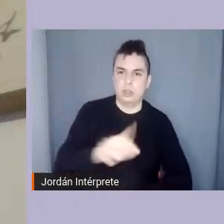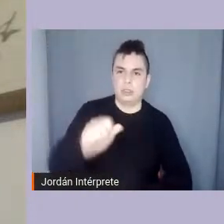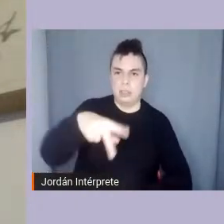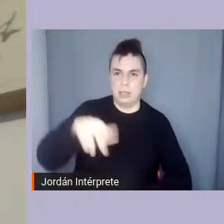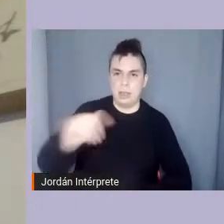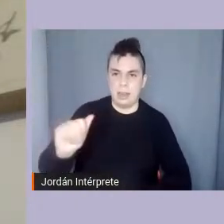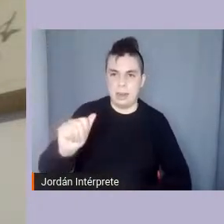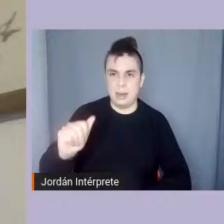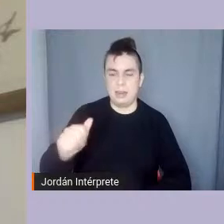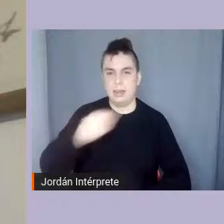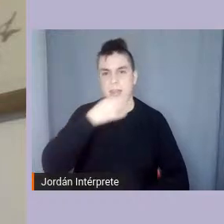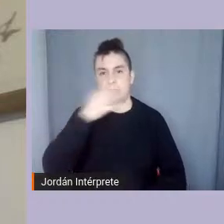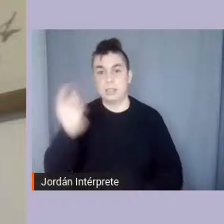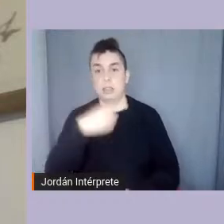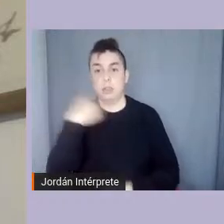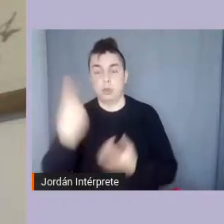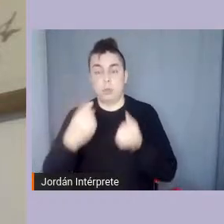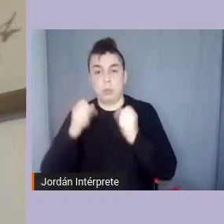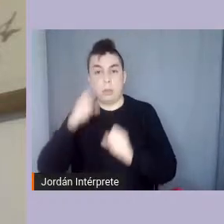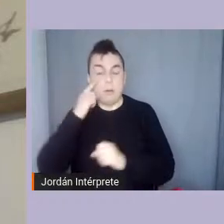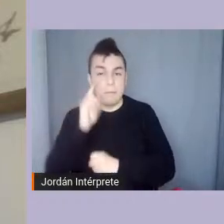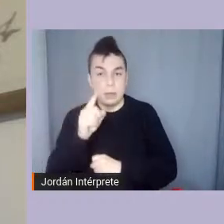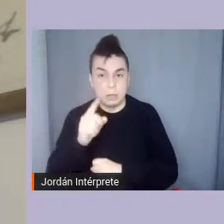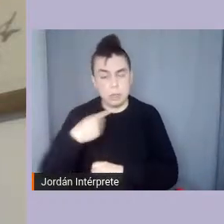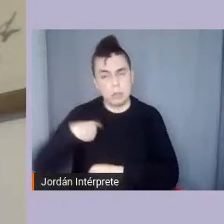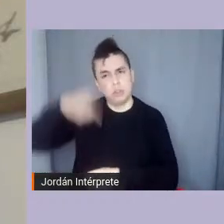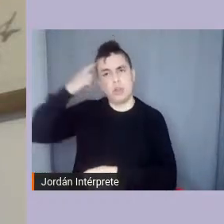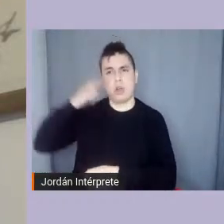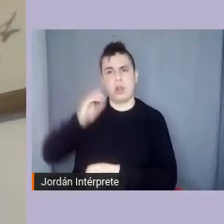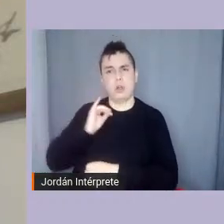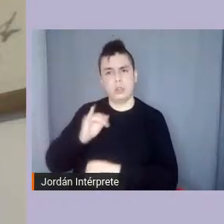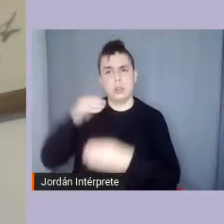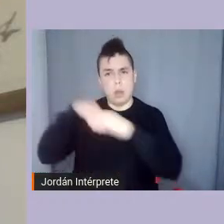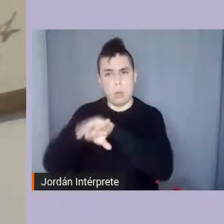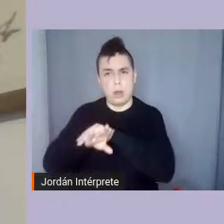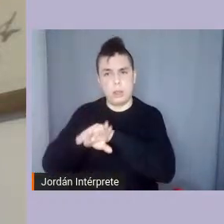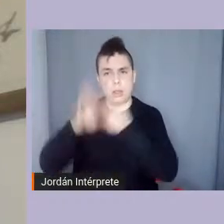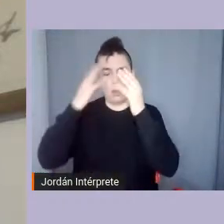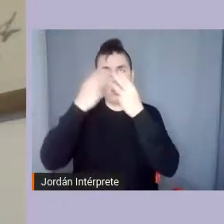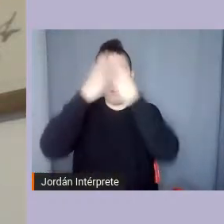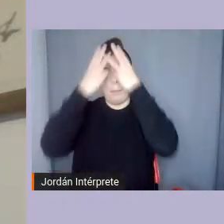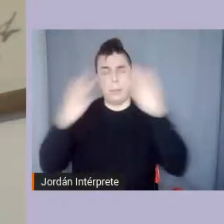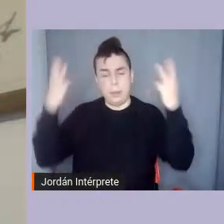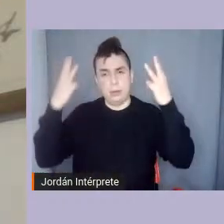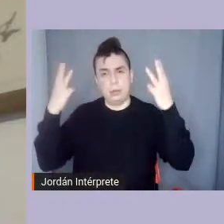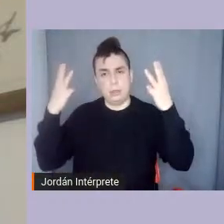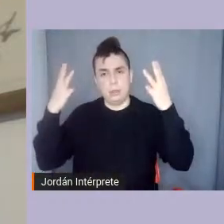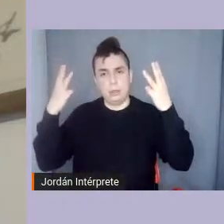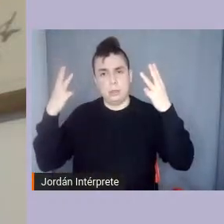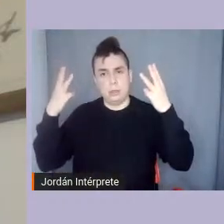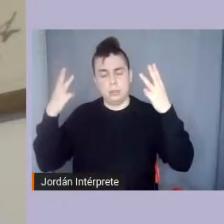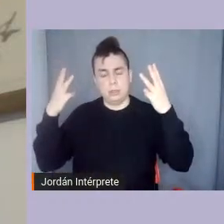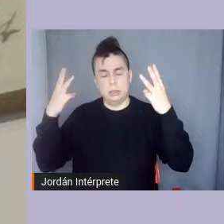esta ponencia será posible tenerla? Bueno, yo me imagino que esto queda en la página de